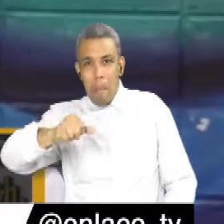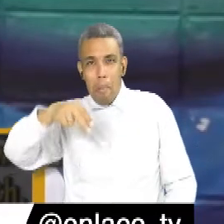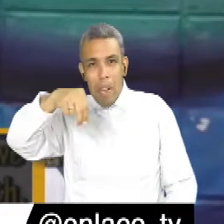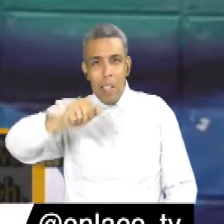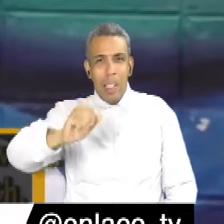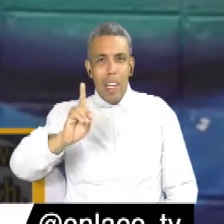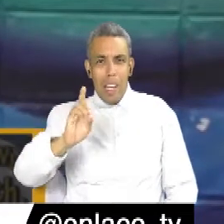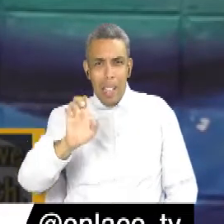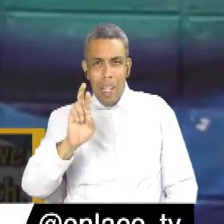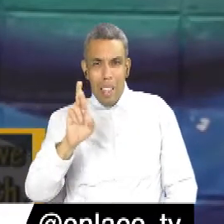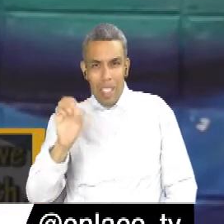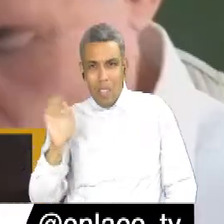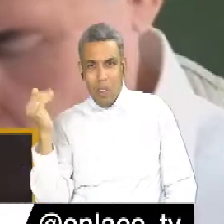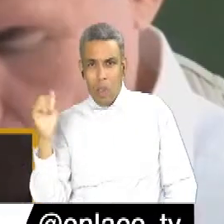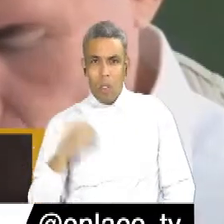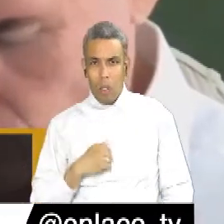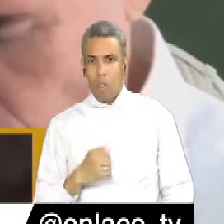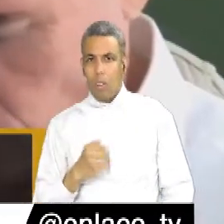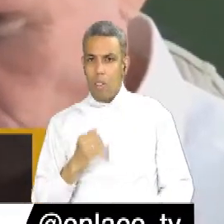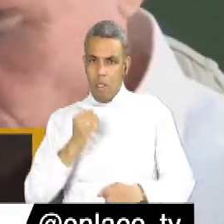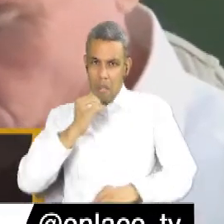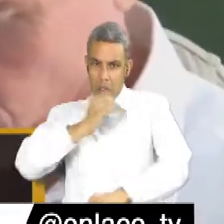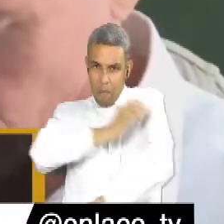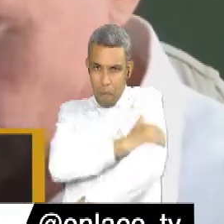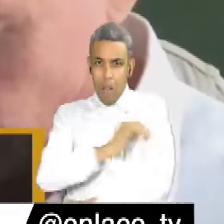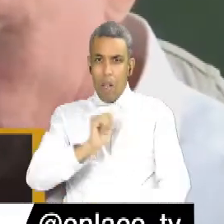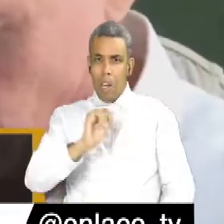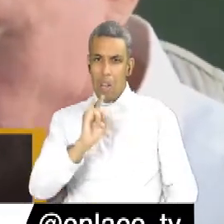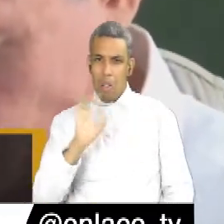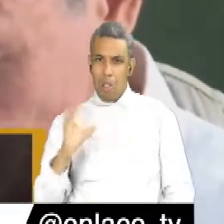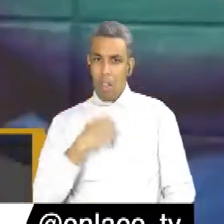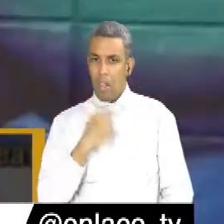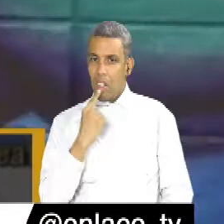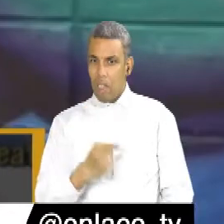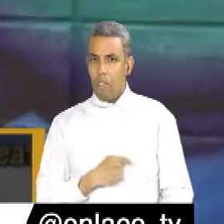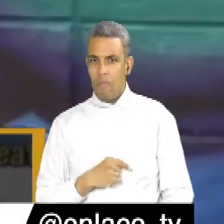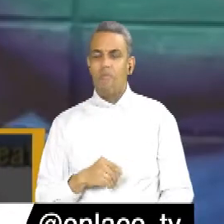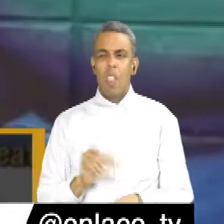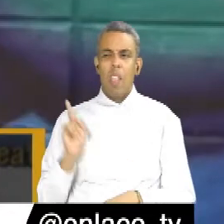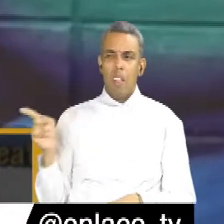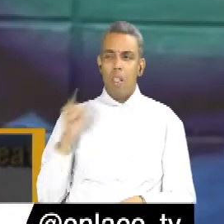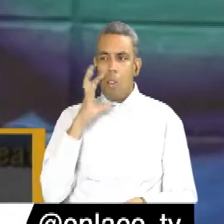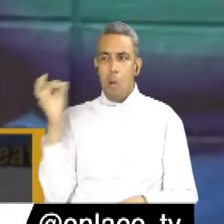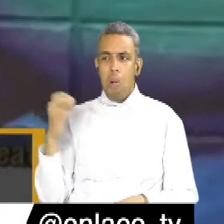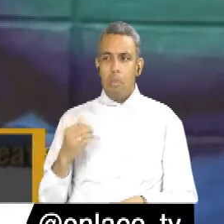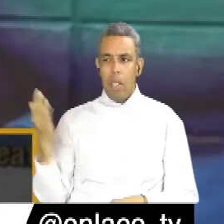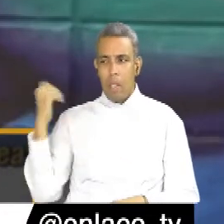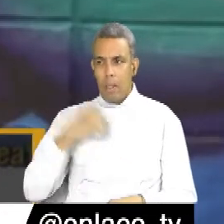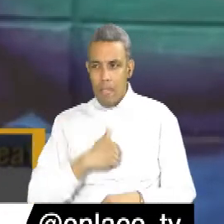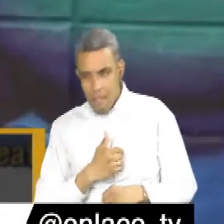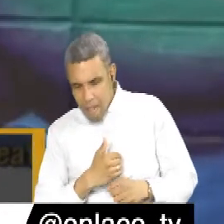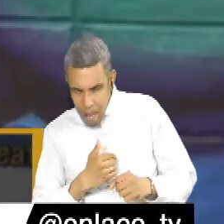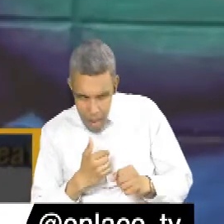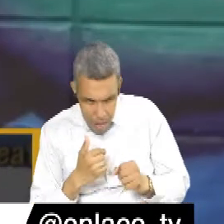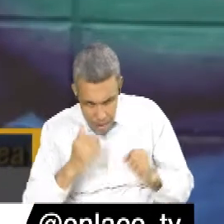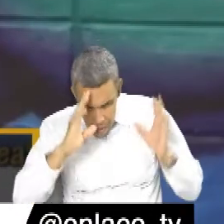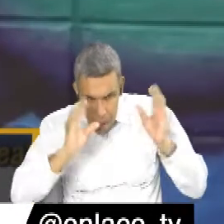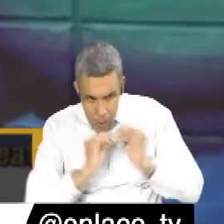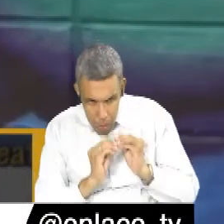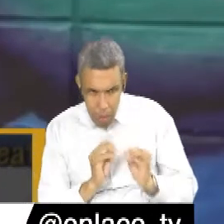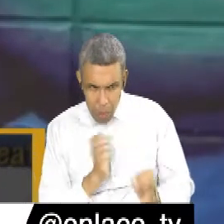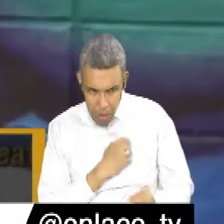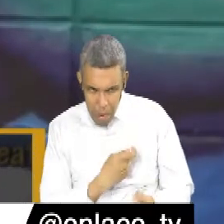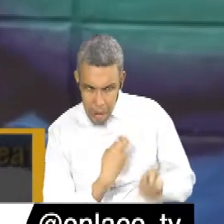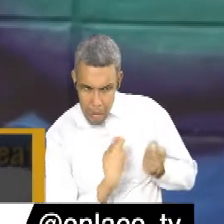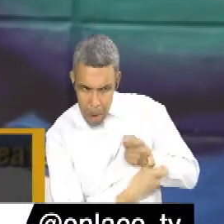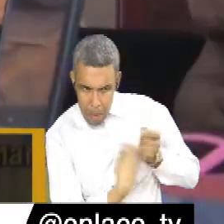periodista Ginette Bedoya y condenado por una masacre ocurrida el 16 de mayo de 1998 en Barranca Bermeja. El